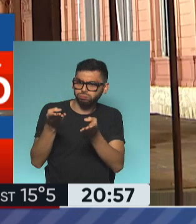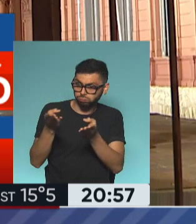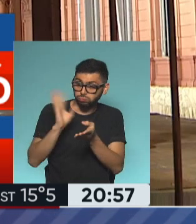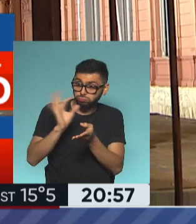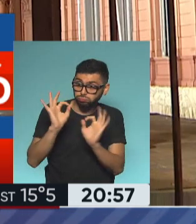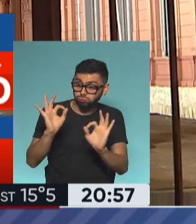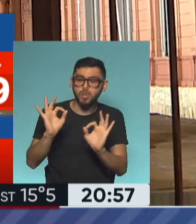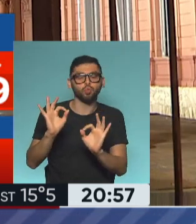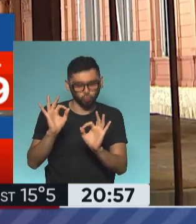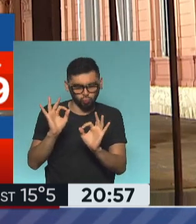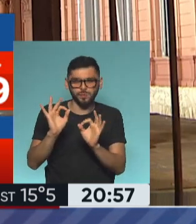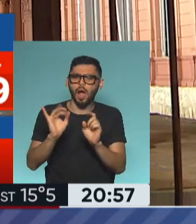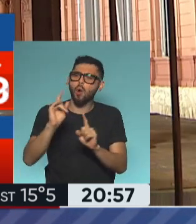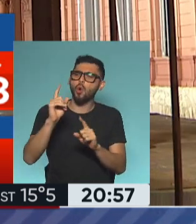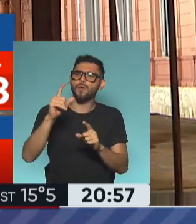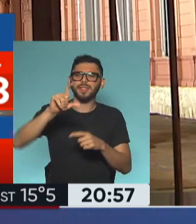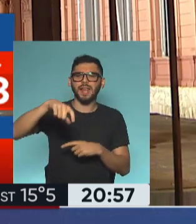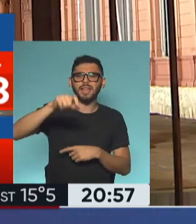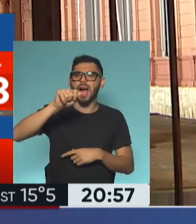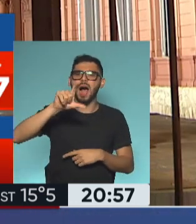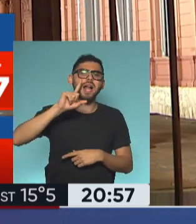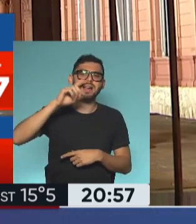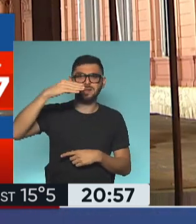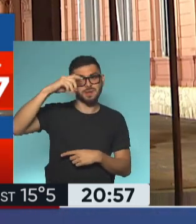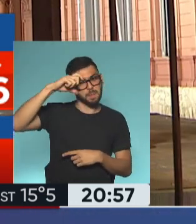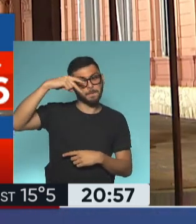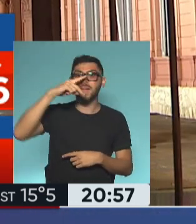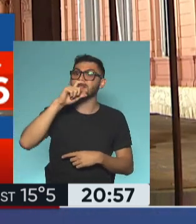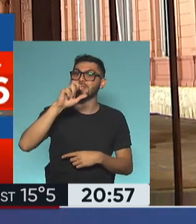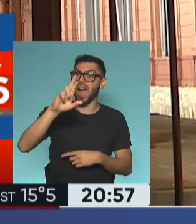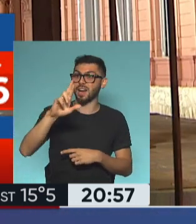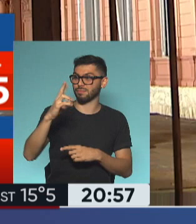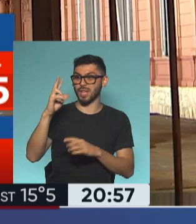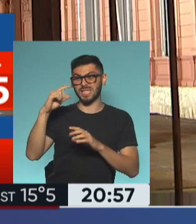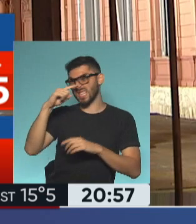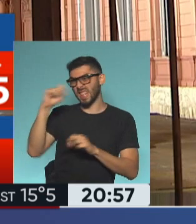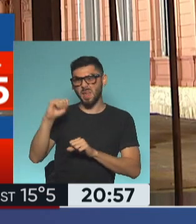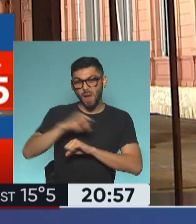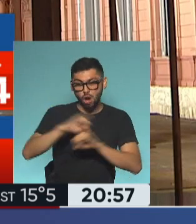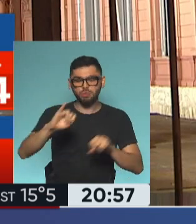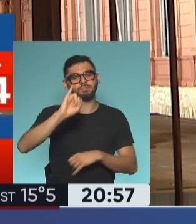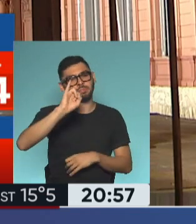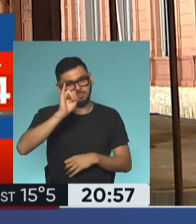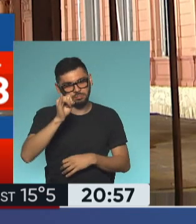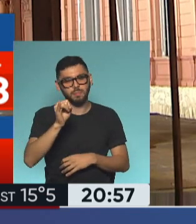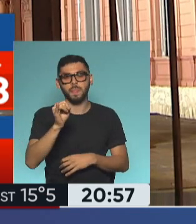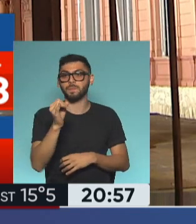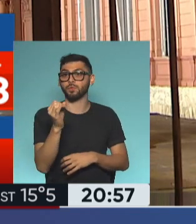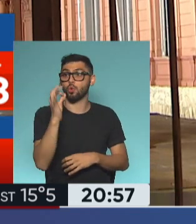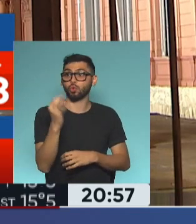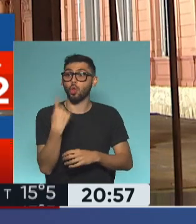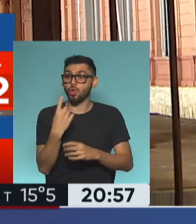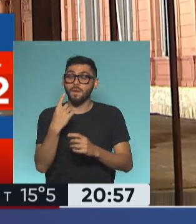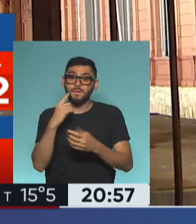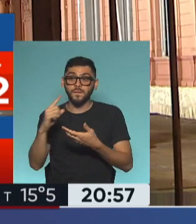Algunos ya lo habíamos escuchado, que es el de la tarjeta alimentaria, ¿verdad? Aquel anuncio efectuado el 7 de mayo. Exactamente, sí. Recién hace un ratito, Ari, estábamos repasando